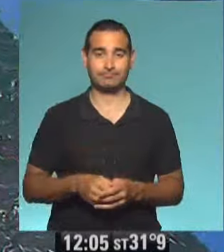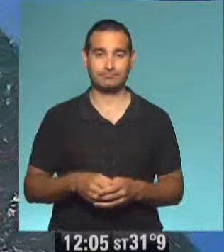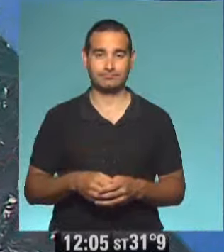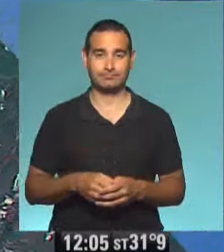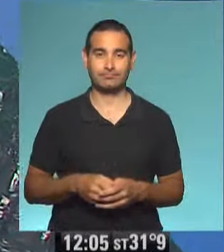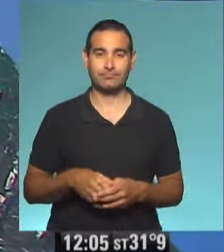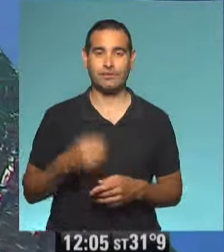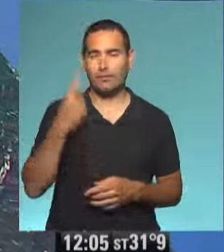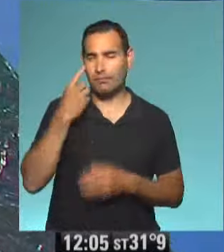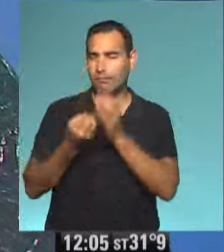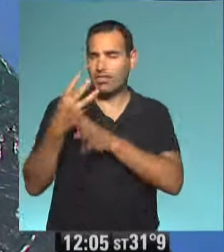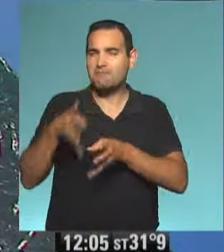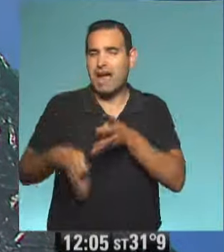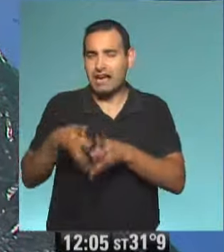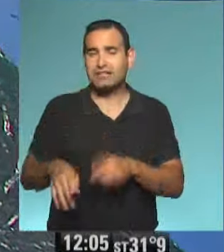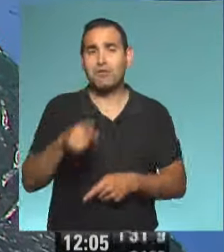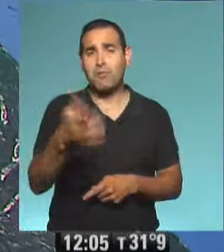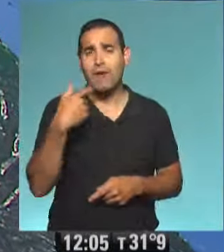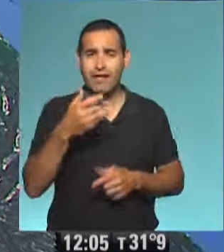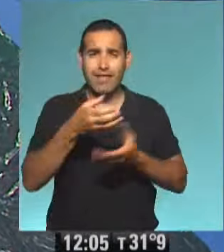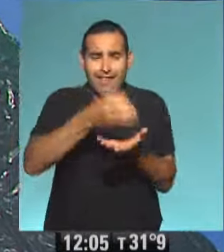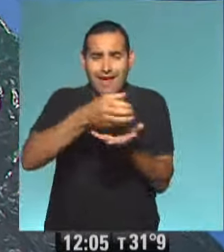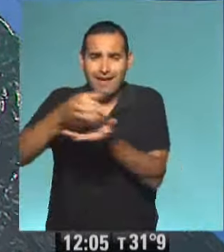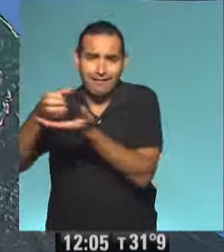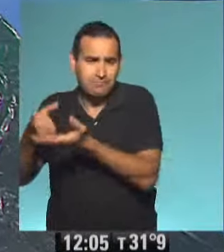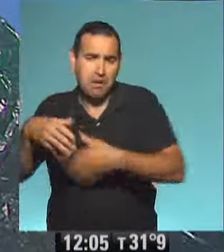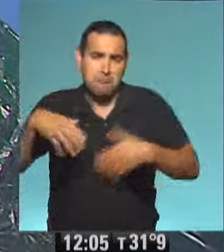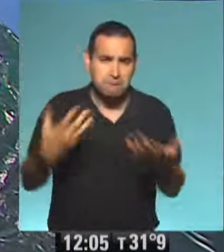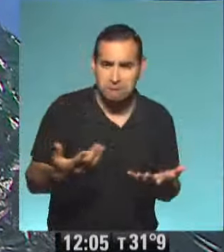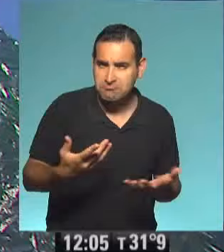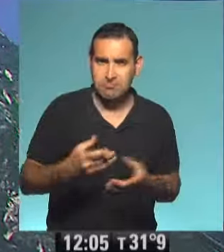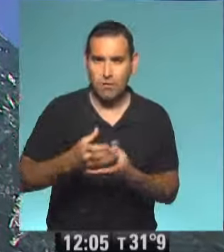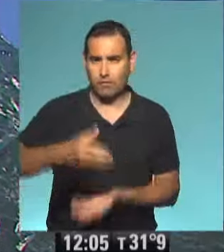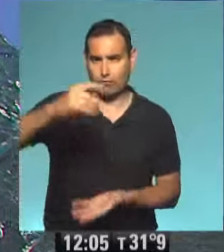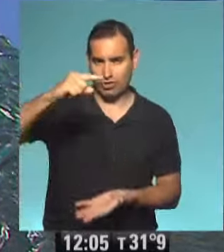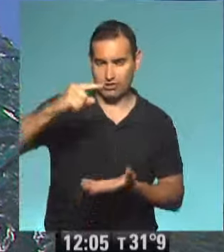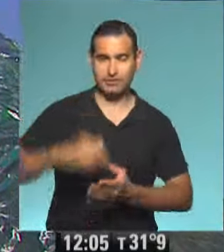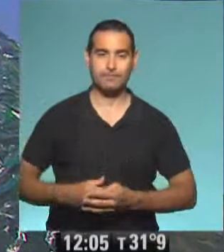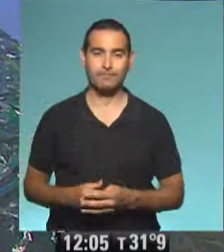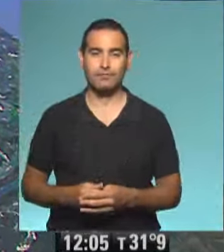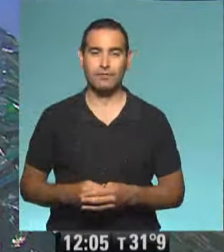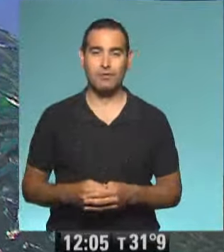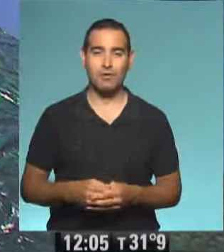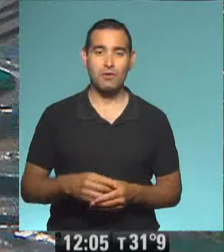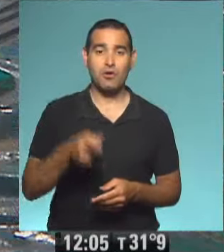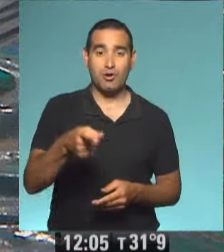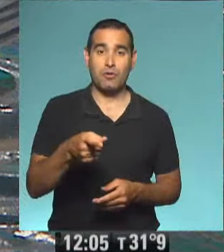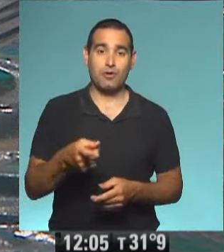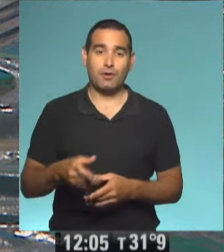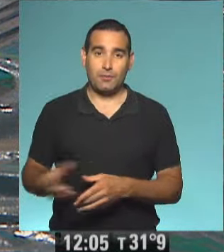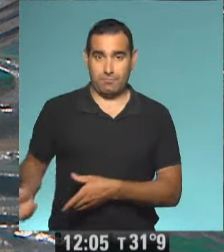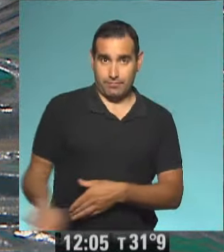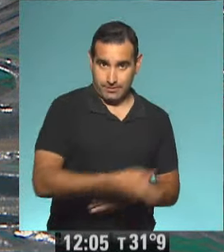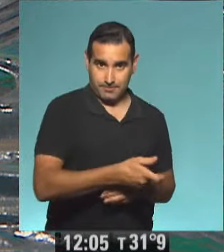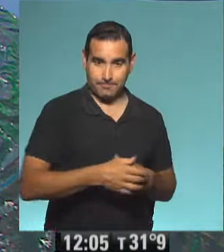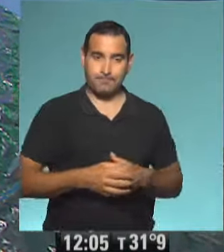máquina que inventamos, pero en casa pueden usar latitas, pueden usar botellas. Y la idea es que con el movimiento pintemos, ¿sí? A ver.